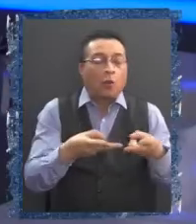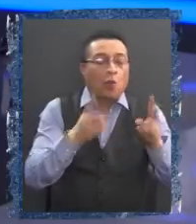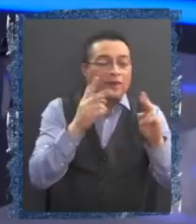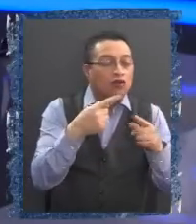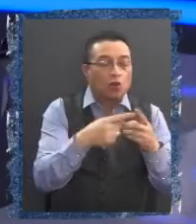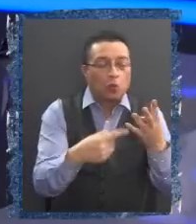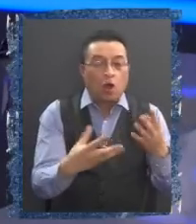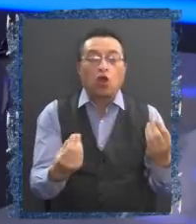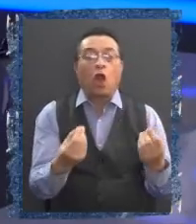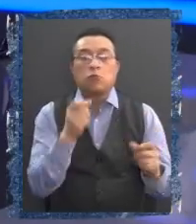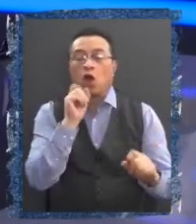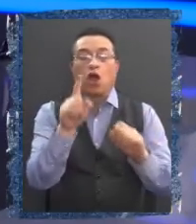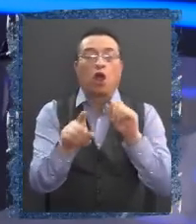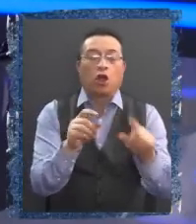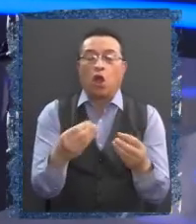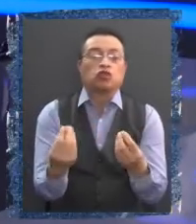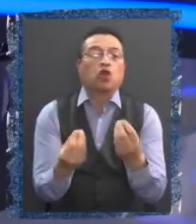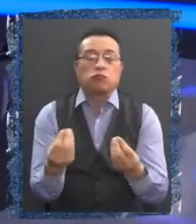¿Cómo me defiendo?